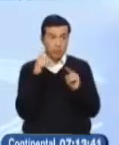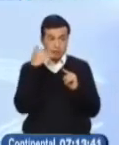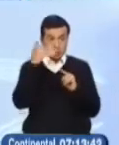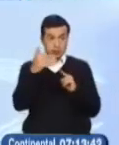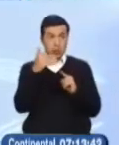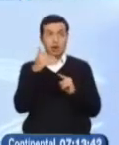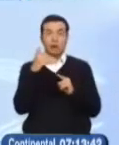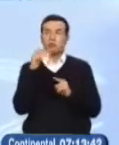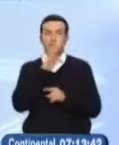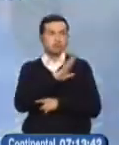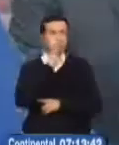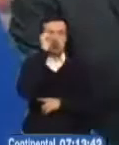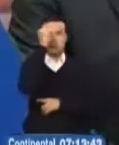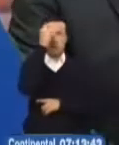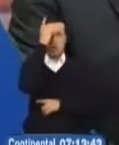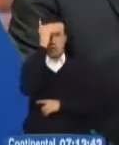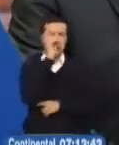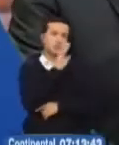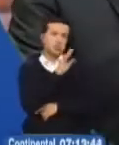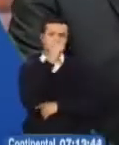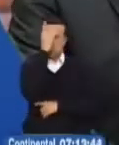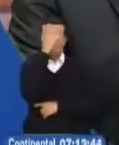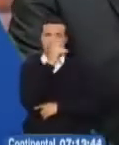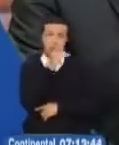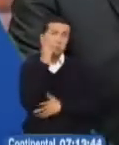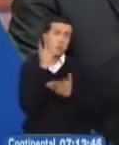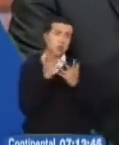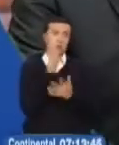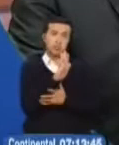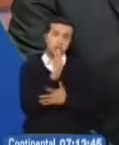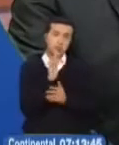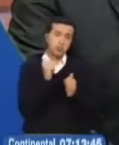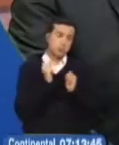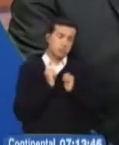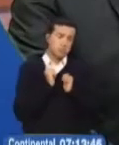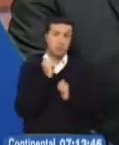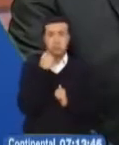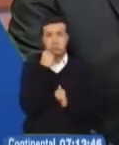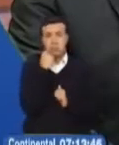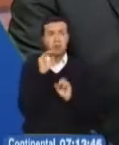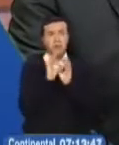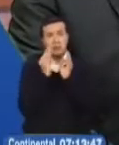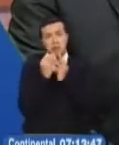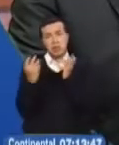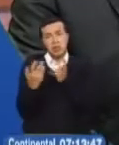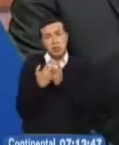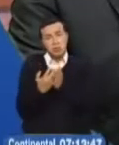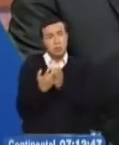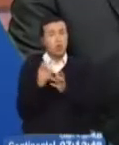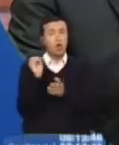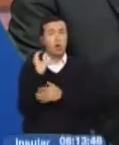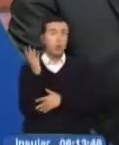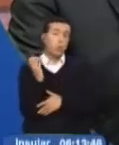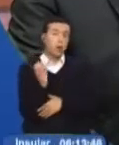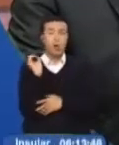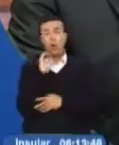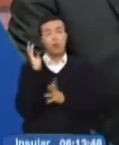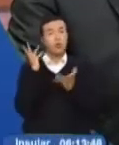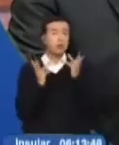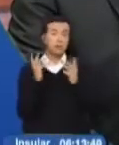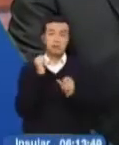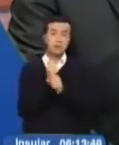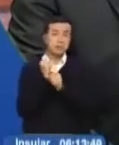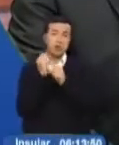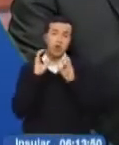tienen todo el derecho de poderse retirar a disfrutar de disfrutar de la compañía de sus familiares o simplemente pueda